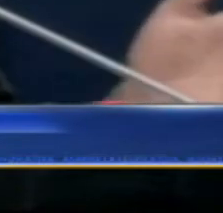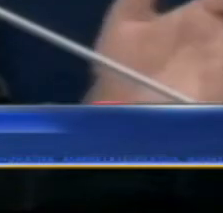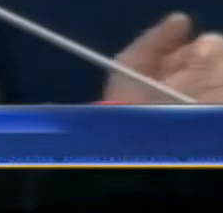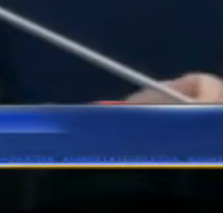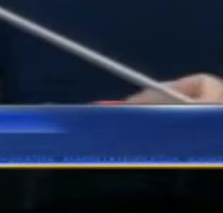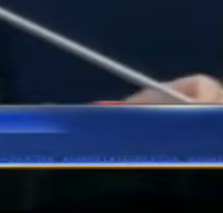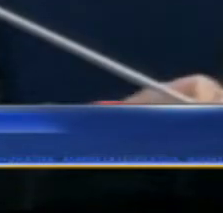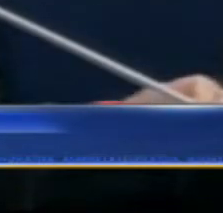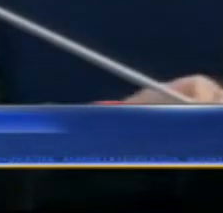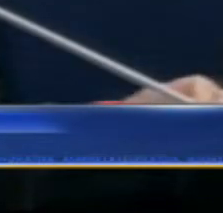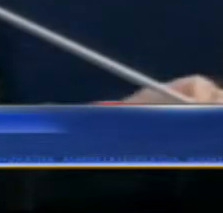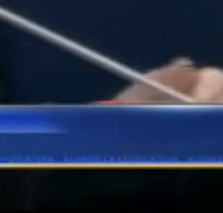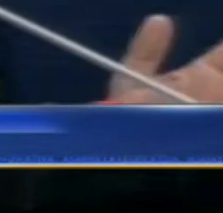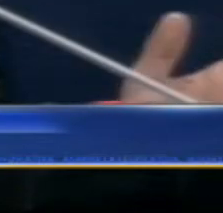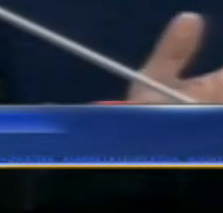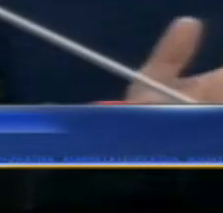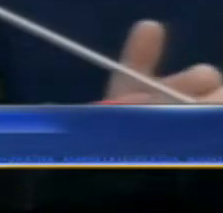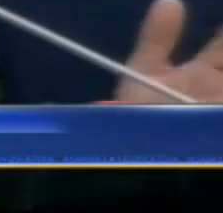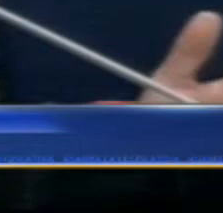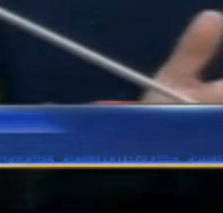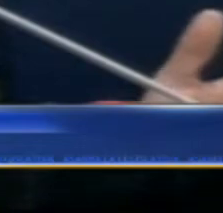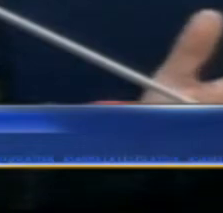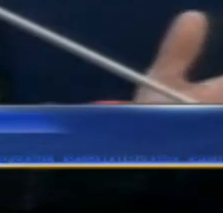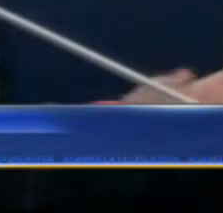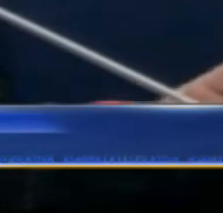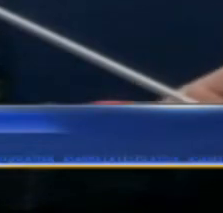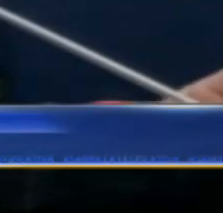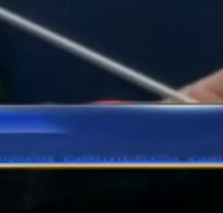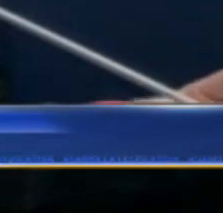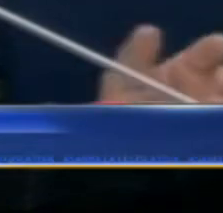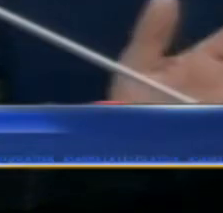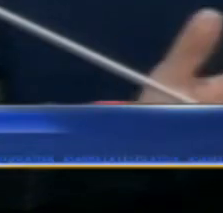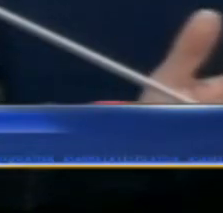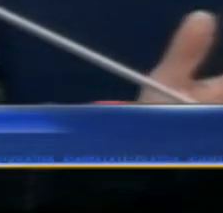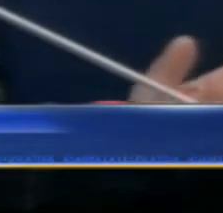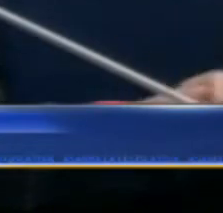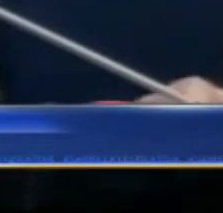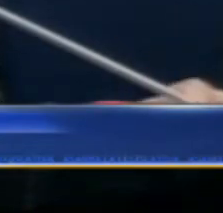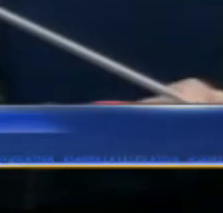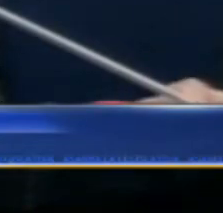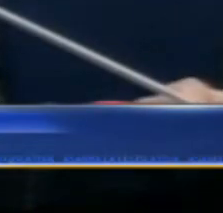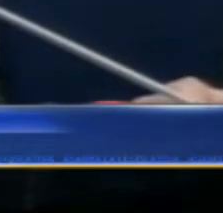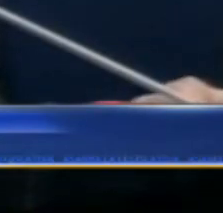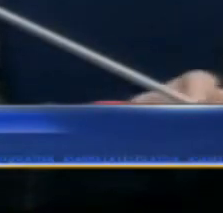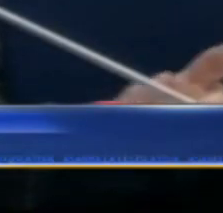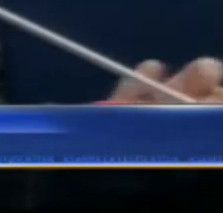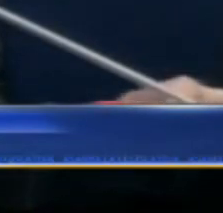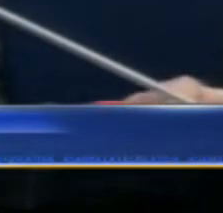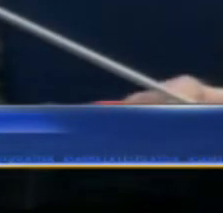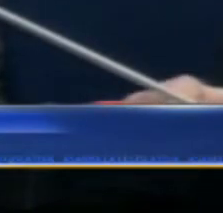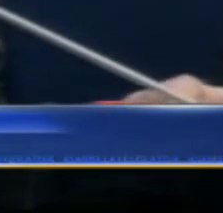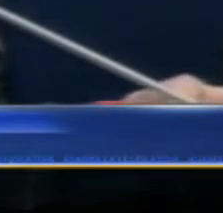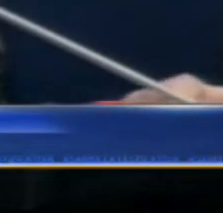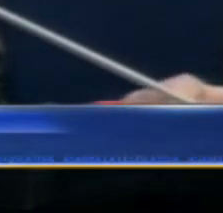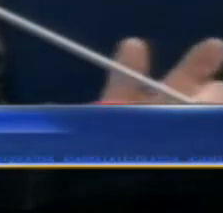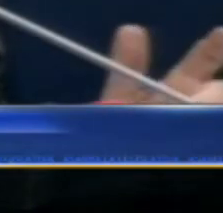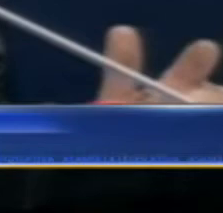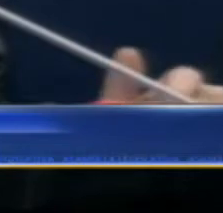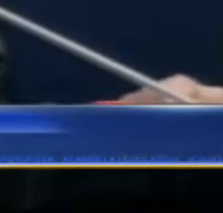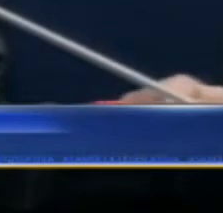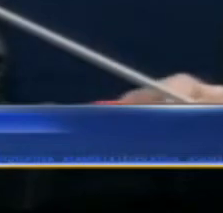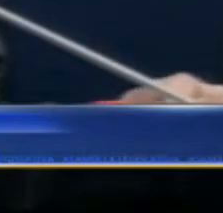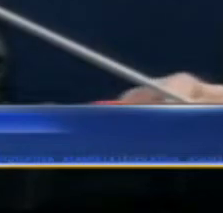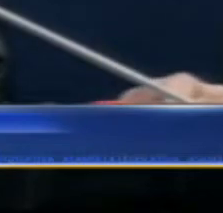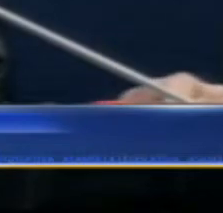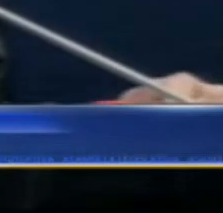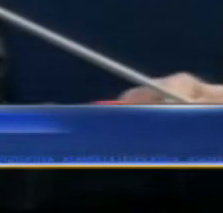aquí, que creíamos que iban a hacer más, pero que están aquí acompañándonos porque